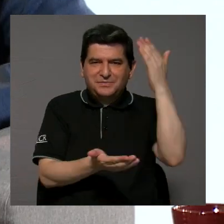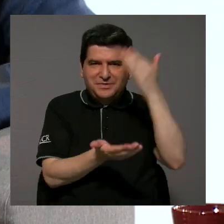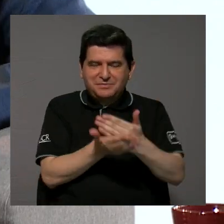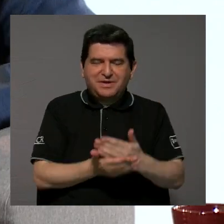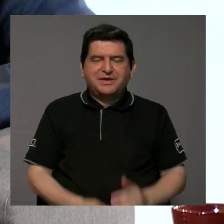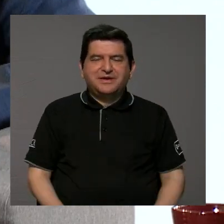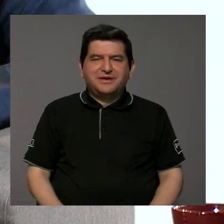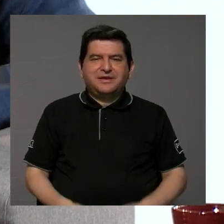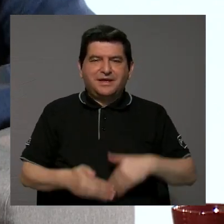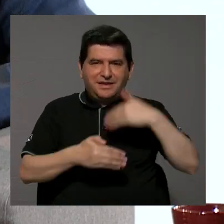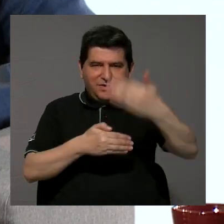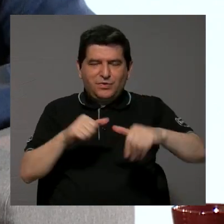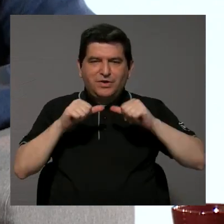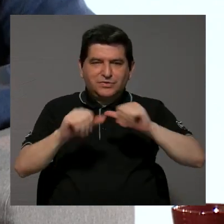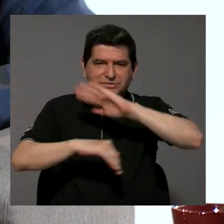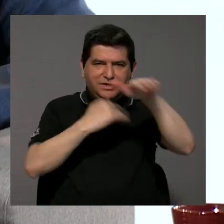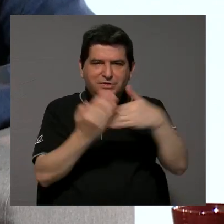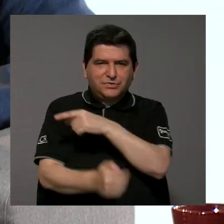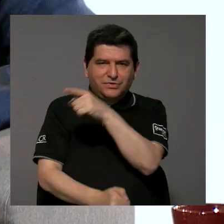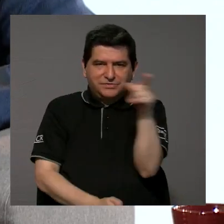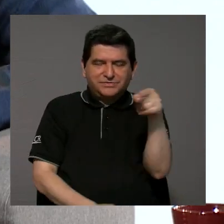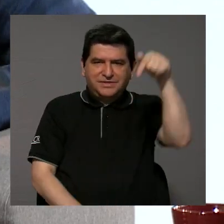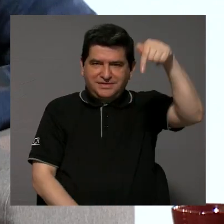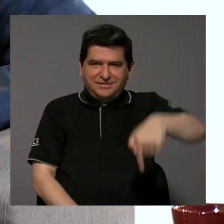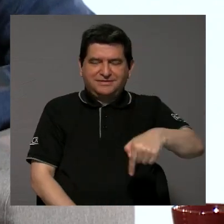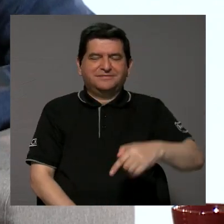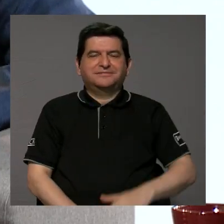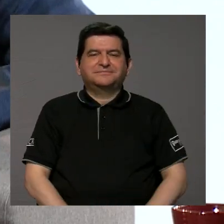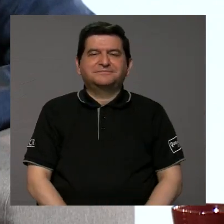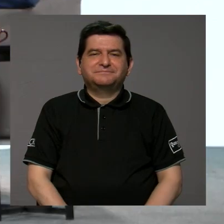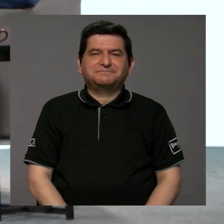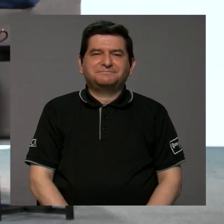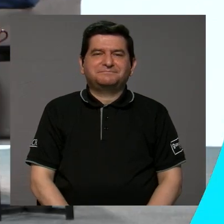una primera pausa, ya regresamos con todas y todos ustedes.